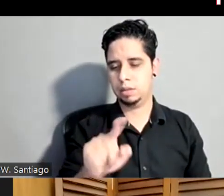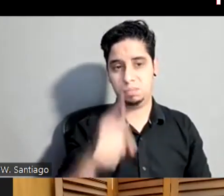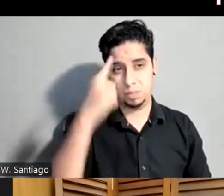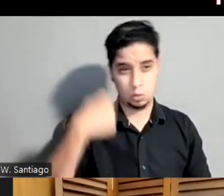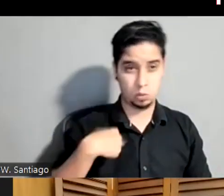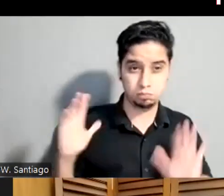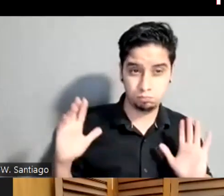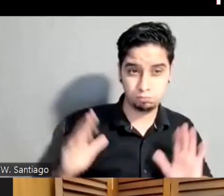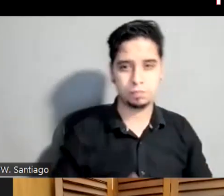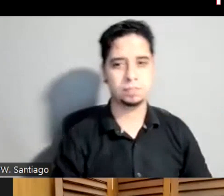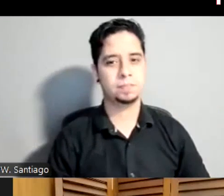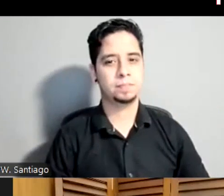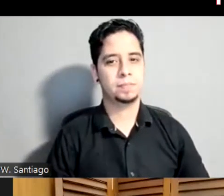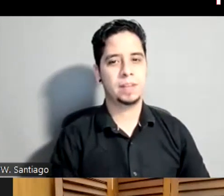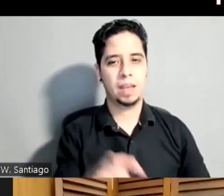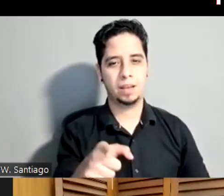bien.